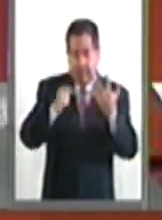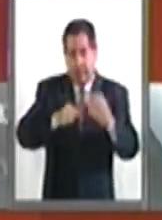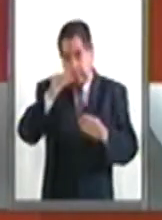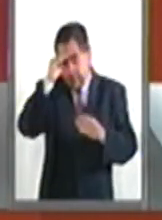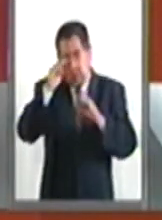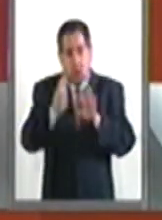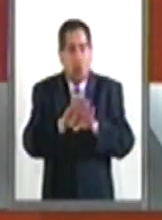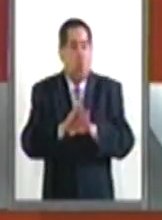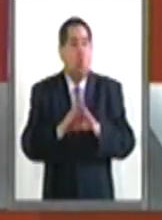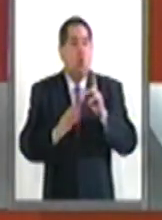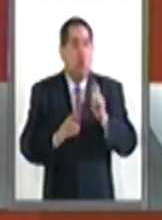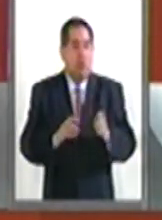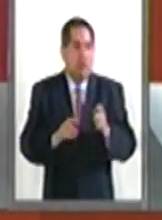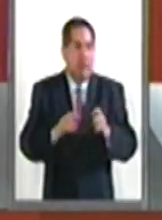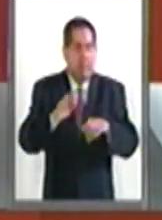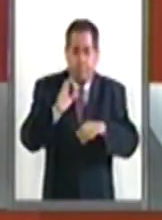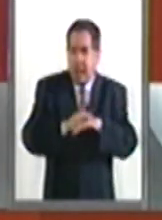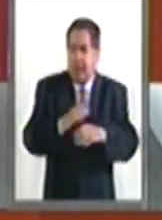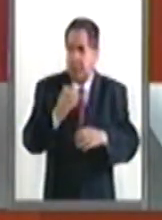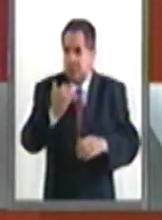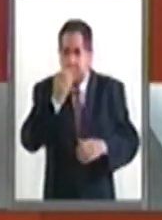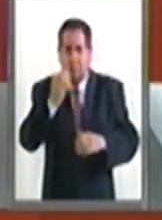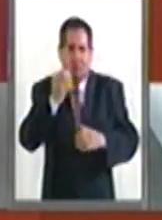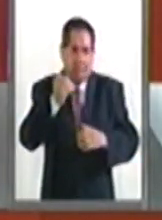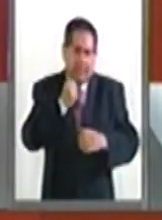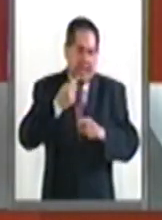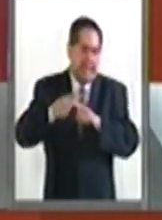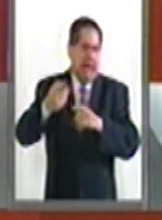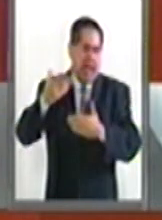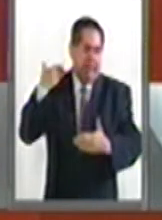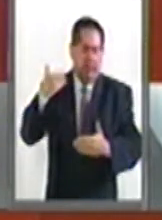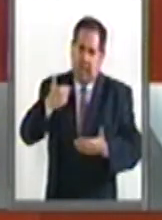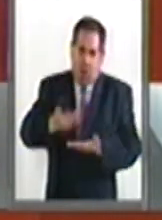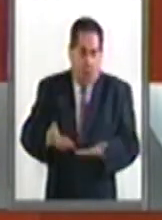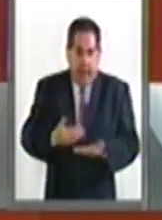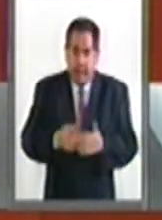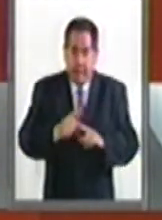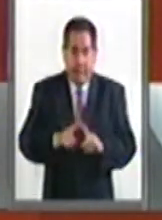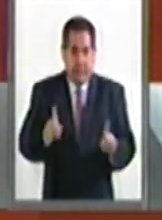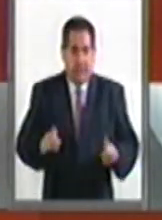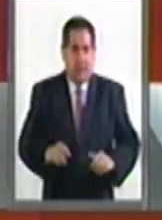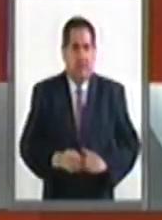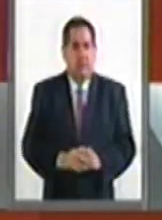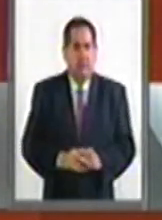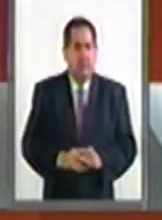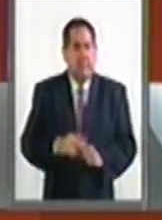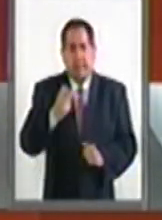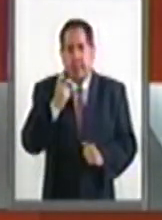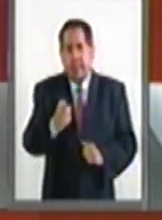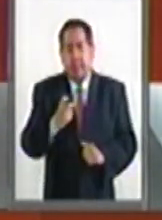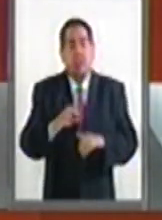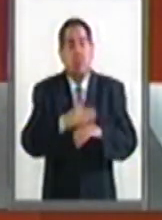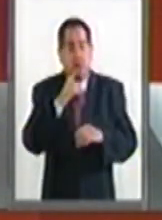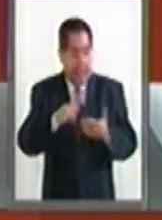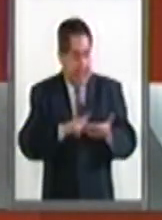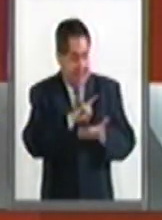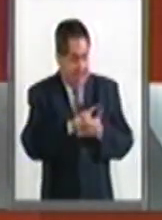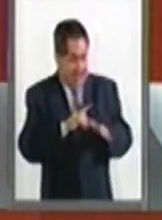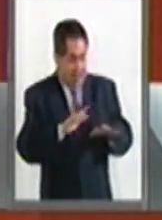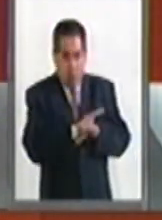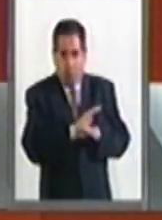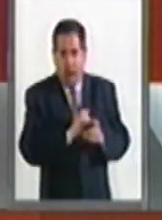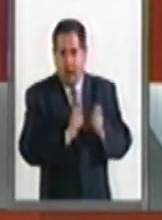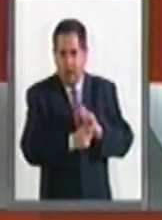operar bajo técnicas y prácticas distintas a las que se utilizaban. Esto es así porque la reforma requiere de